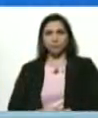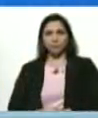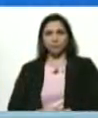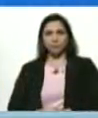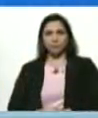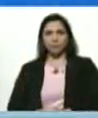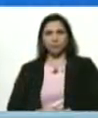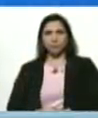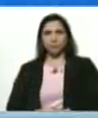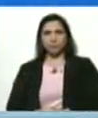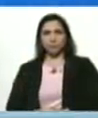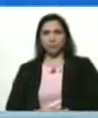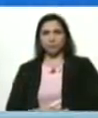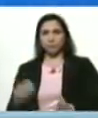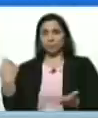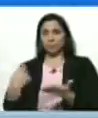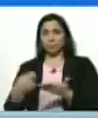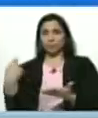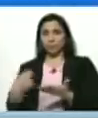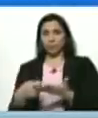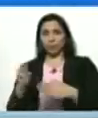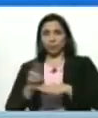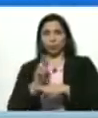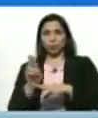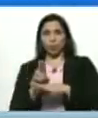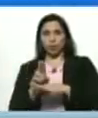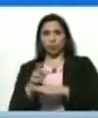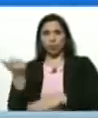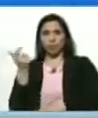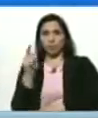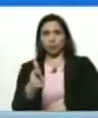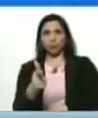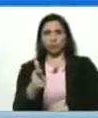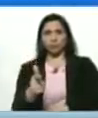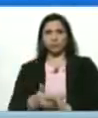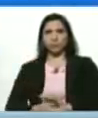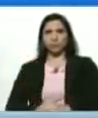subsidiar al usuario de transporte